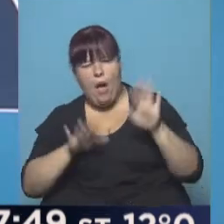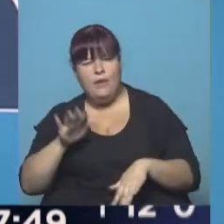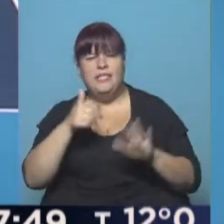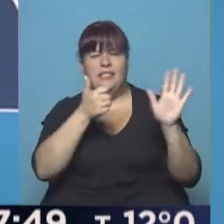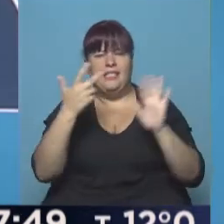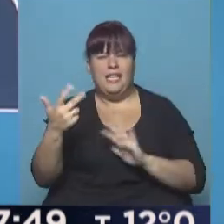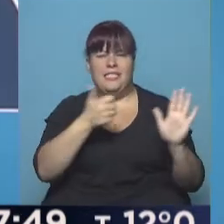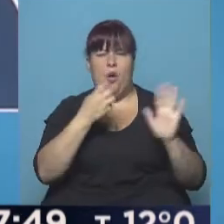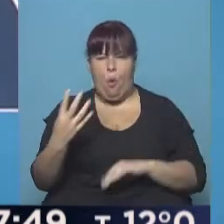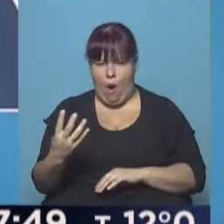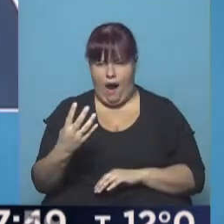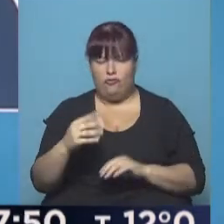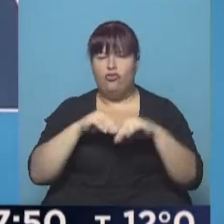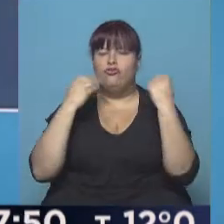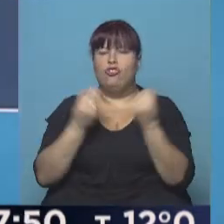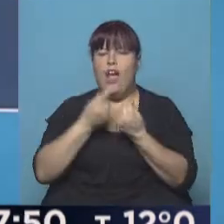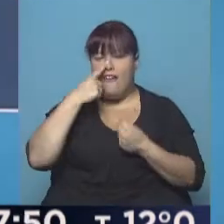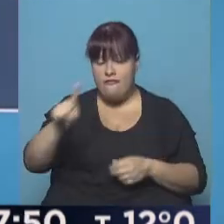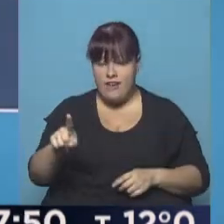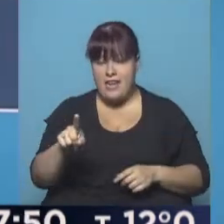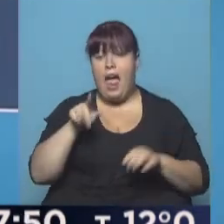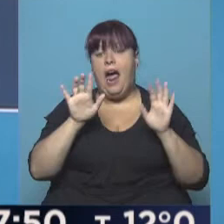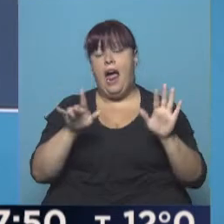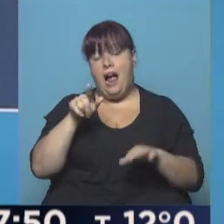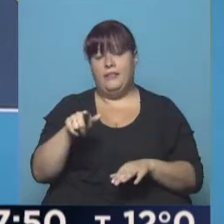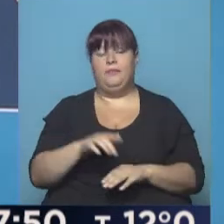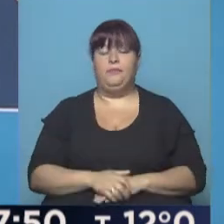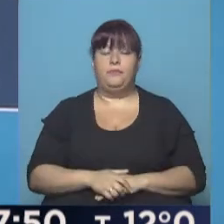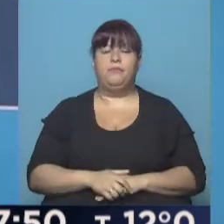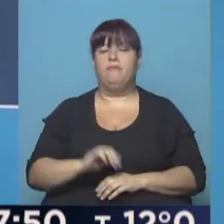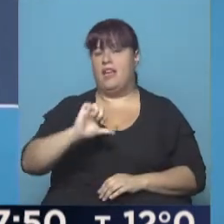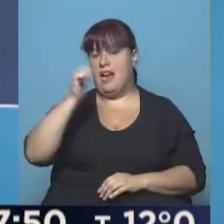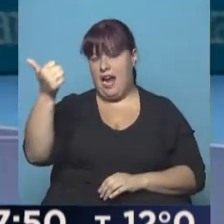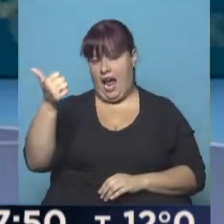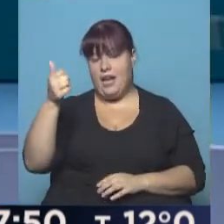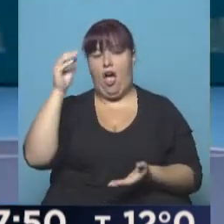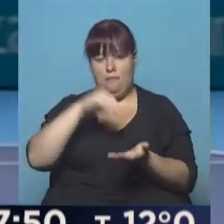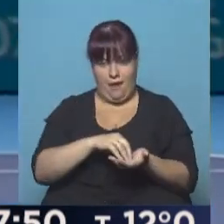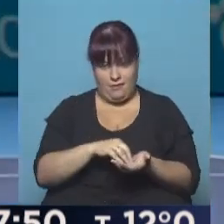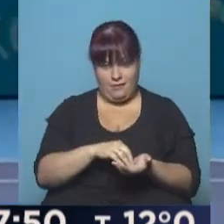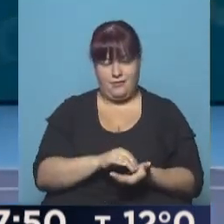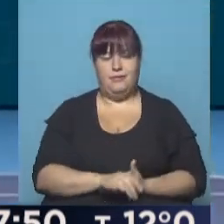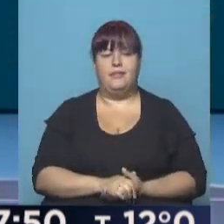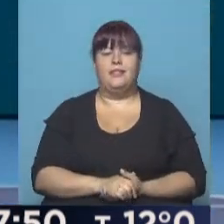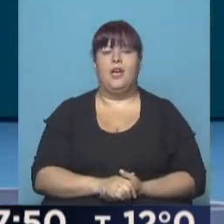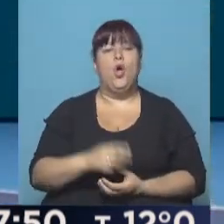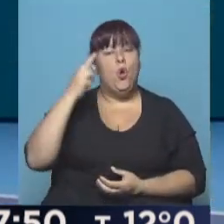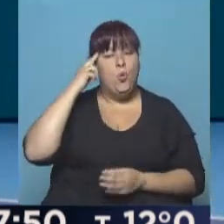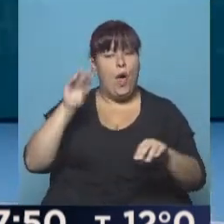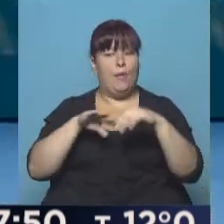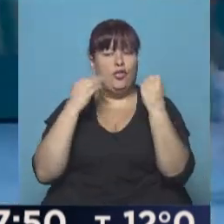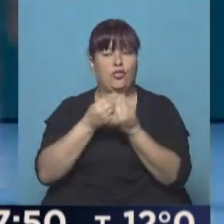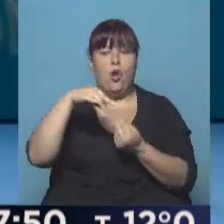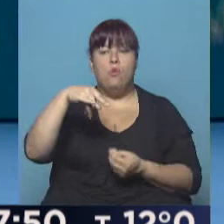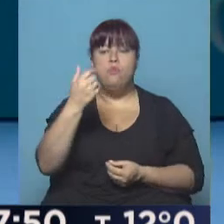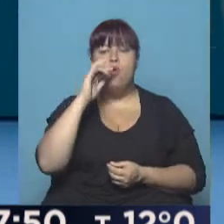6-3 y 6-4 fue el resultado final. De esta manera se ha quedado con un título más. 9 títulos para